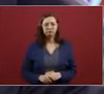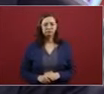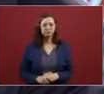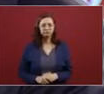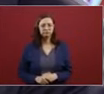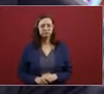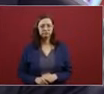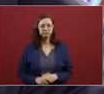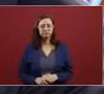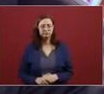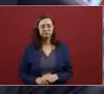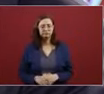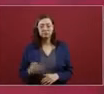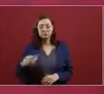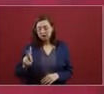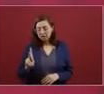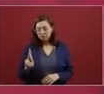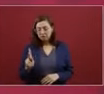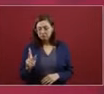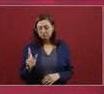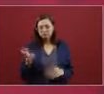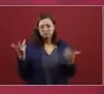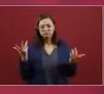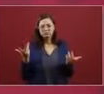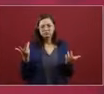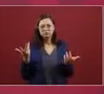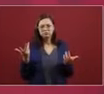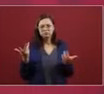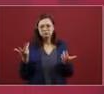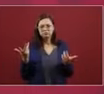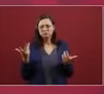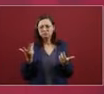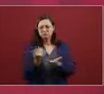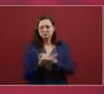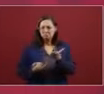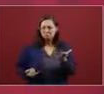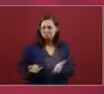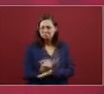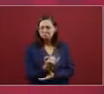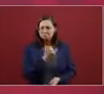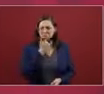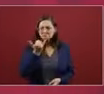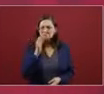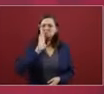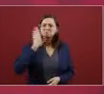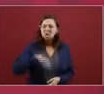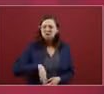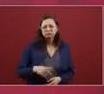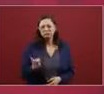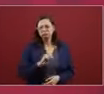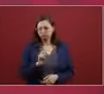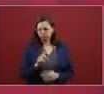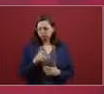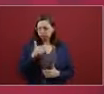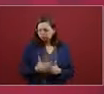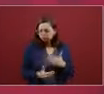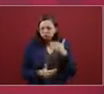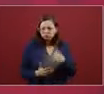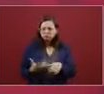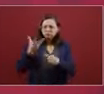fue mala la decisión todo es perfectible.